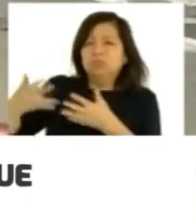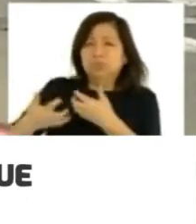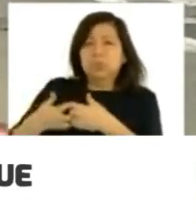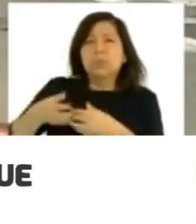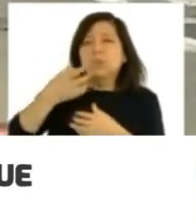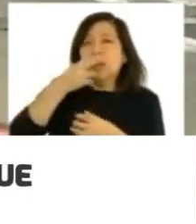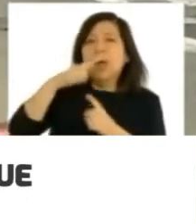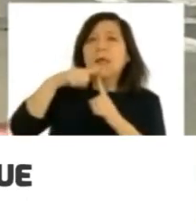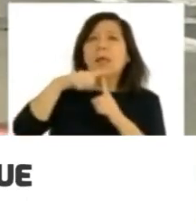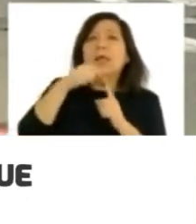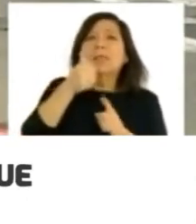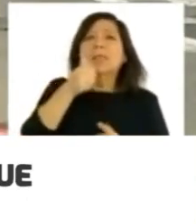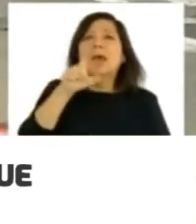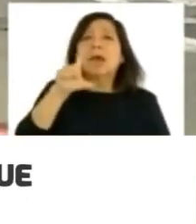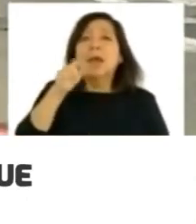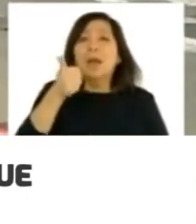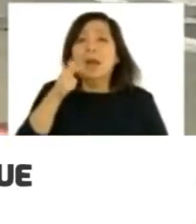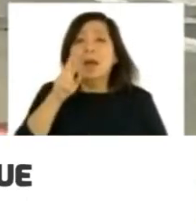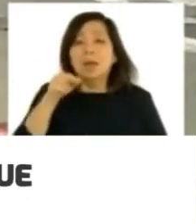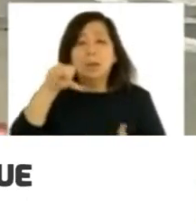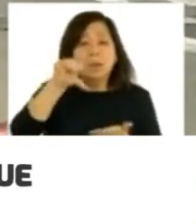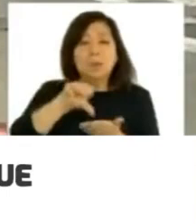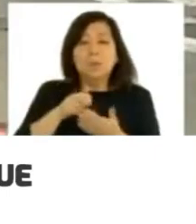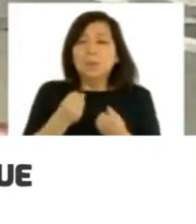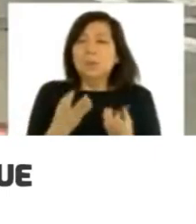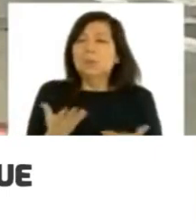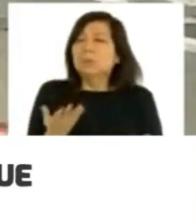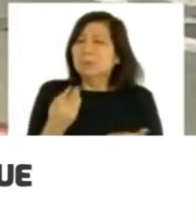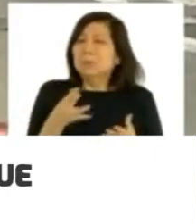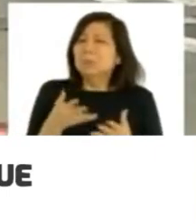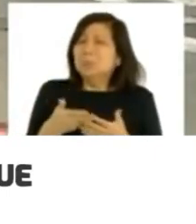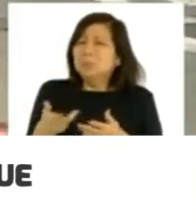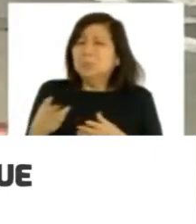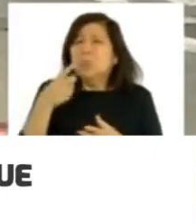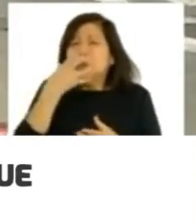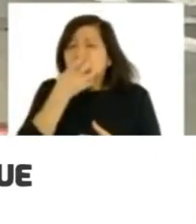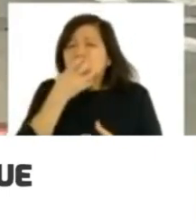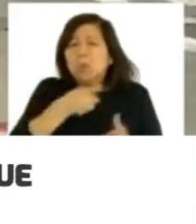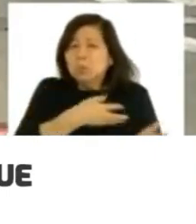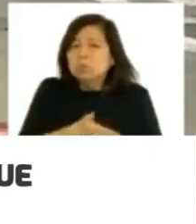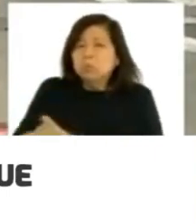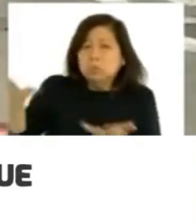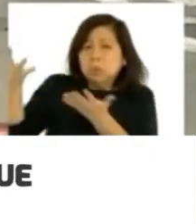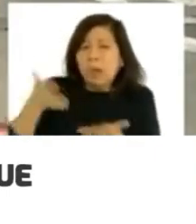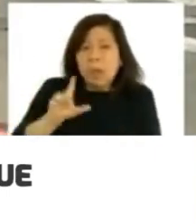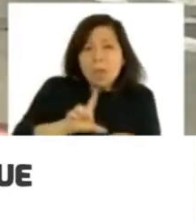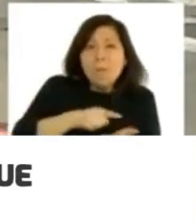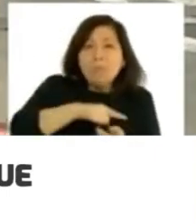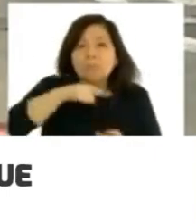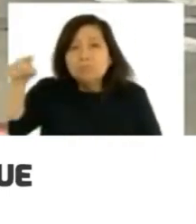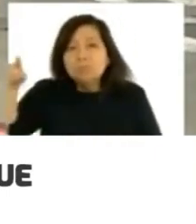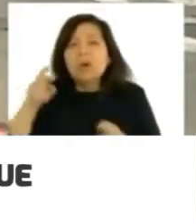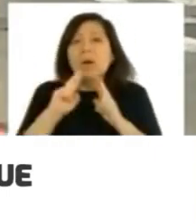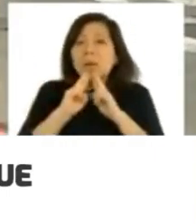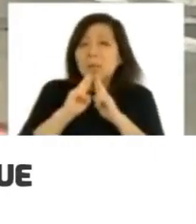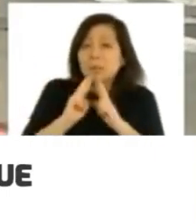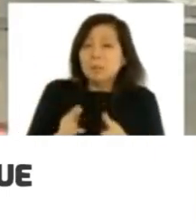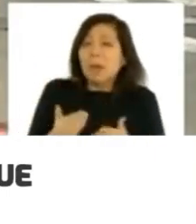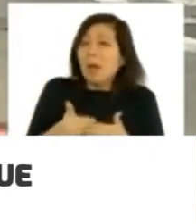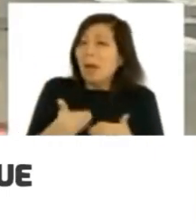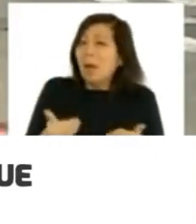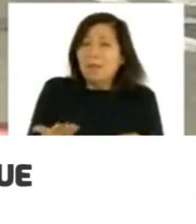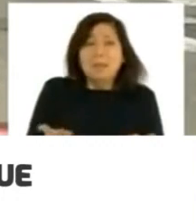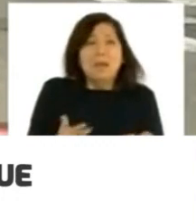Talara, con los técnicos que van a ayudar a instalarlas, se han enviado balones de oxígeno. Estamos tratando de responder ante